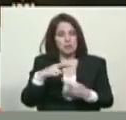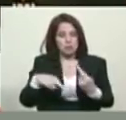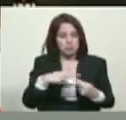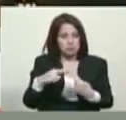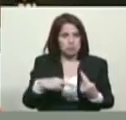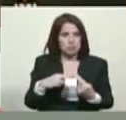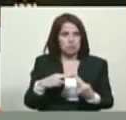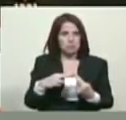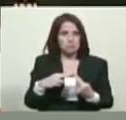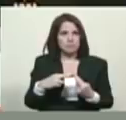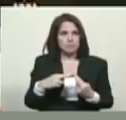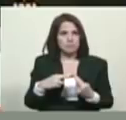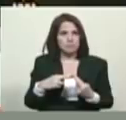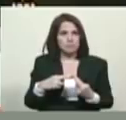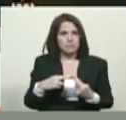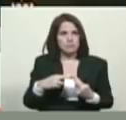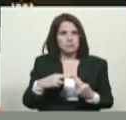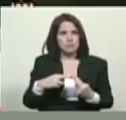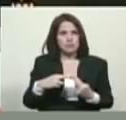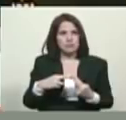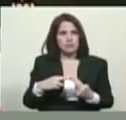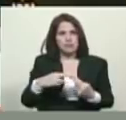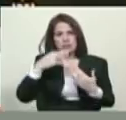Salud, educación, salud, educación.